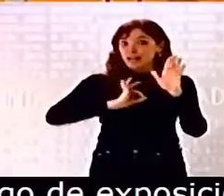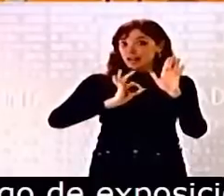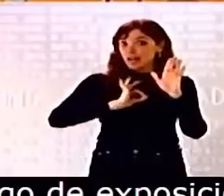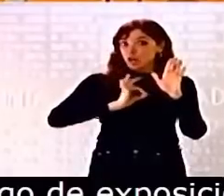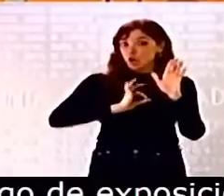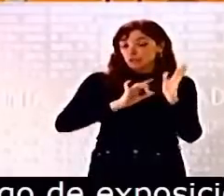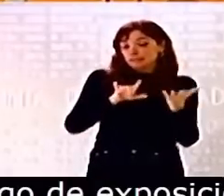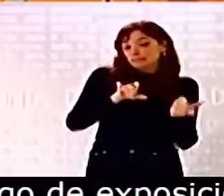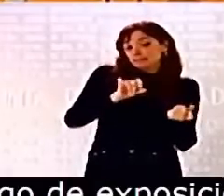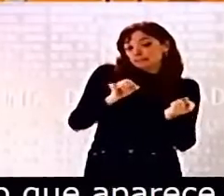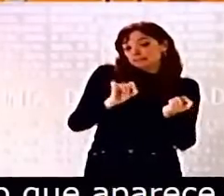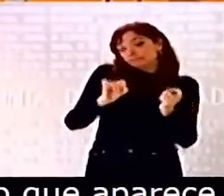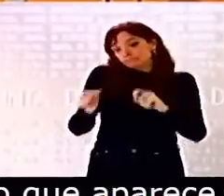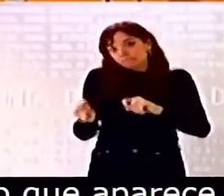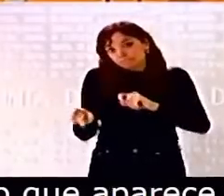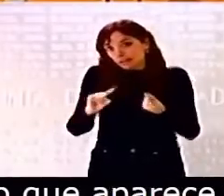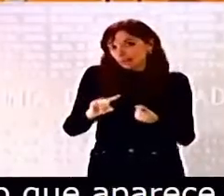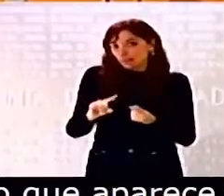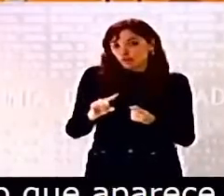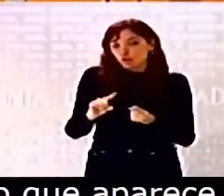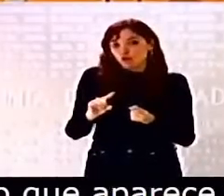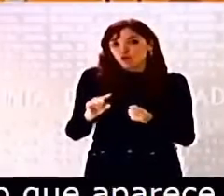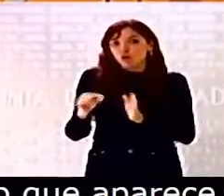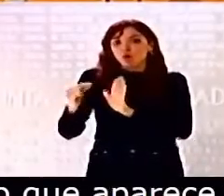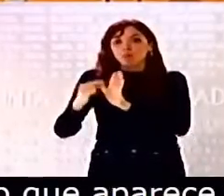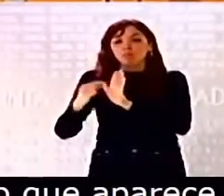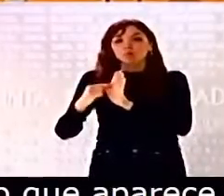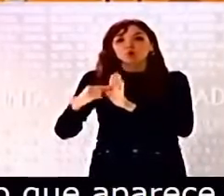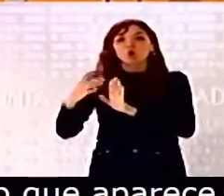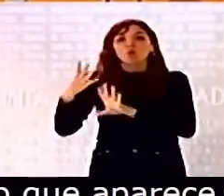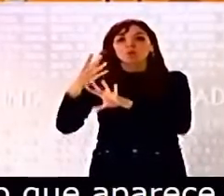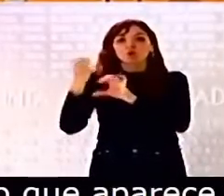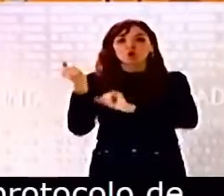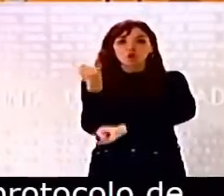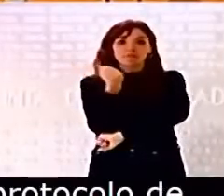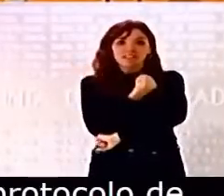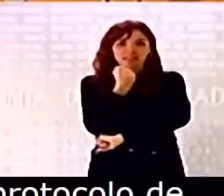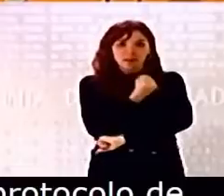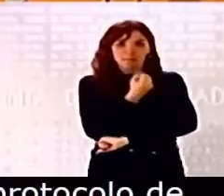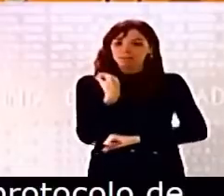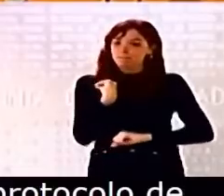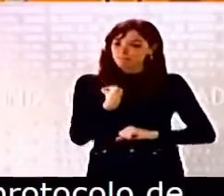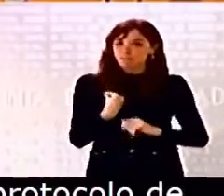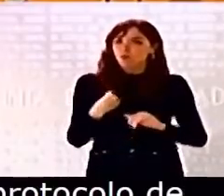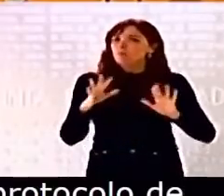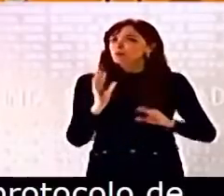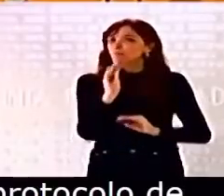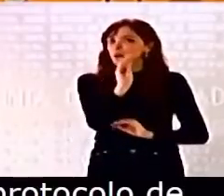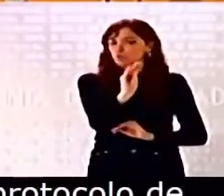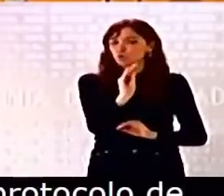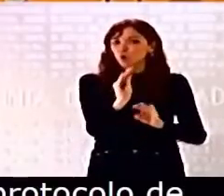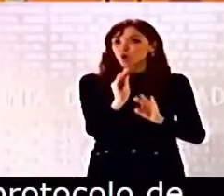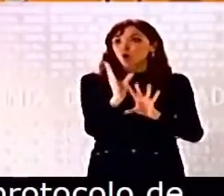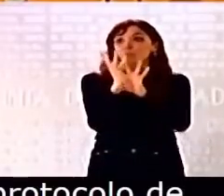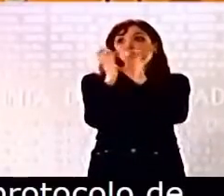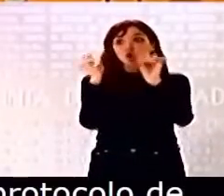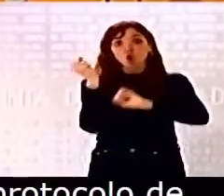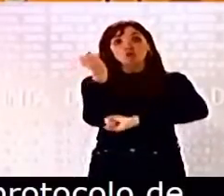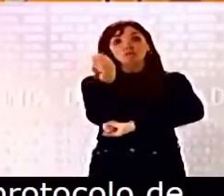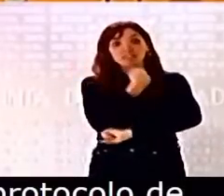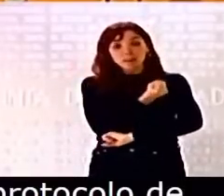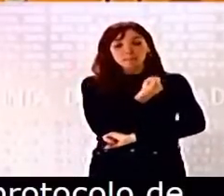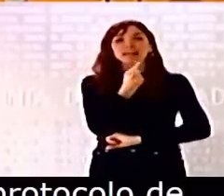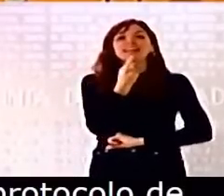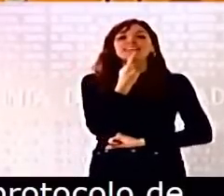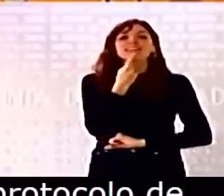muy similar en el punto 2 del protocolo de diciembre. En ese protocolo de diciembre sí se asegura en función de su